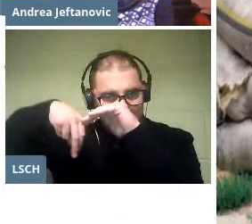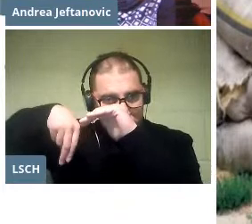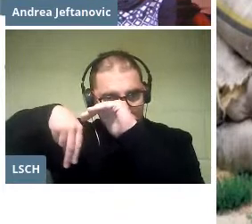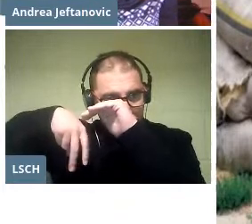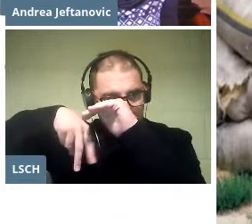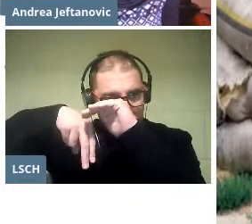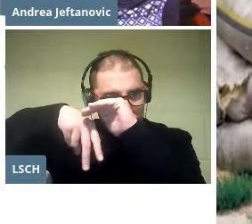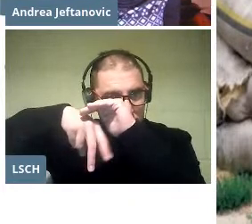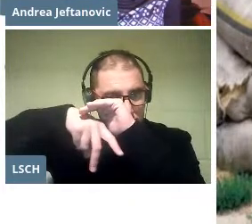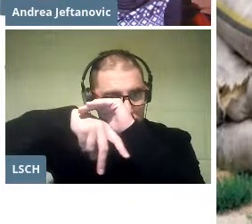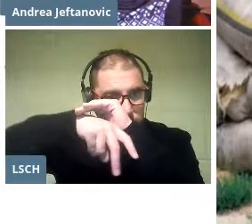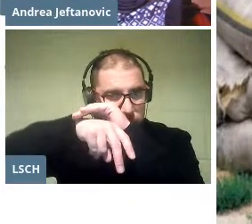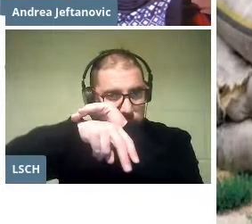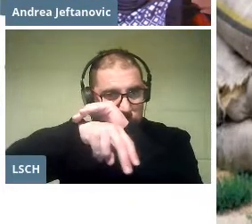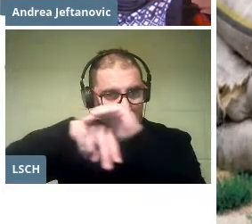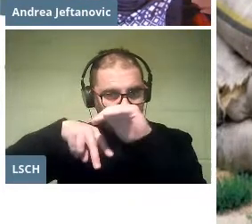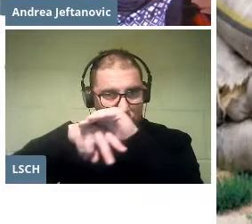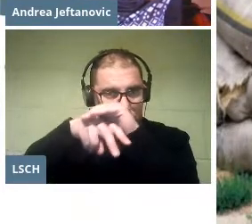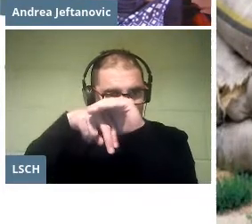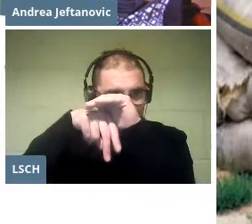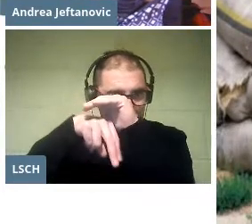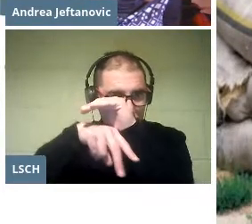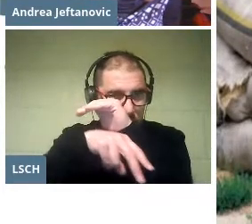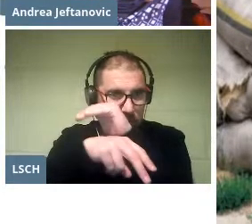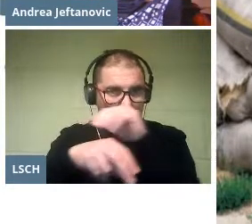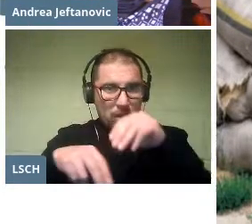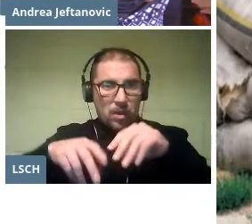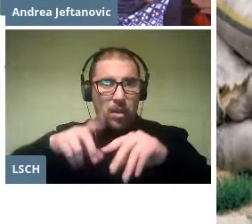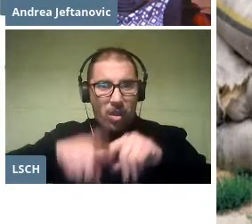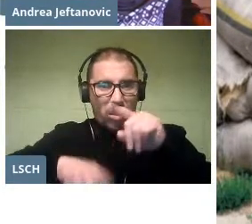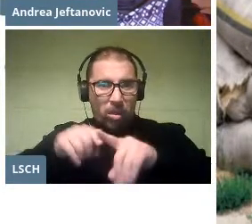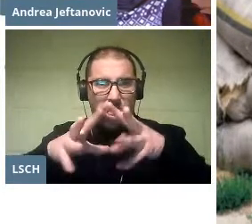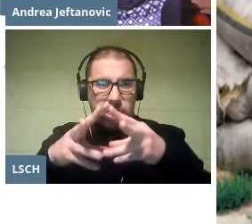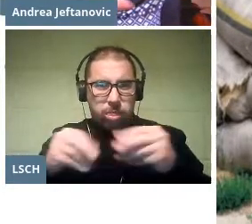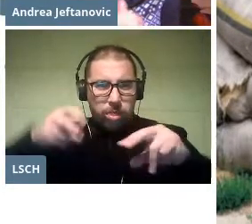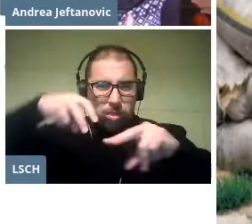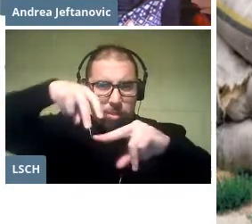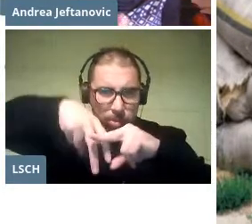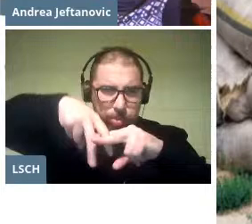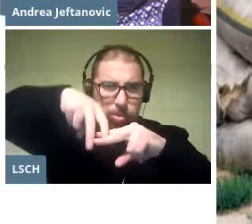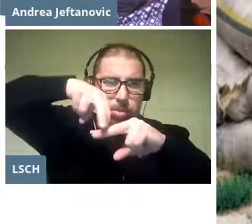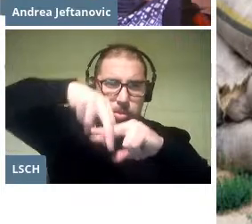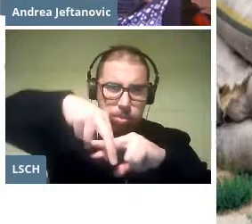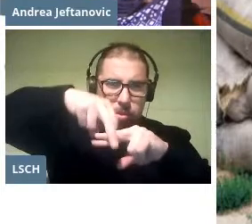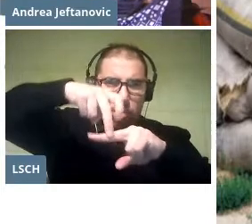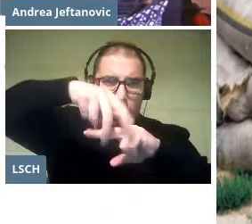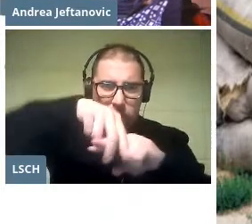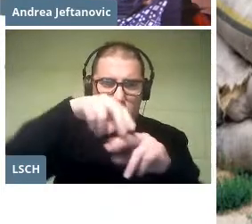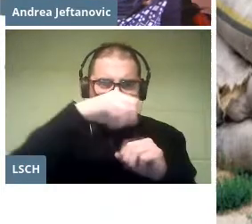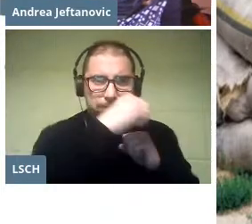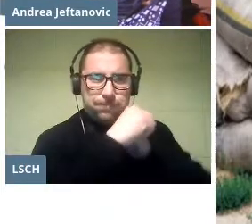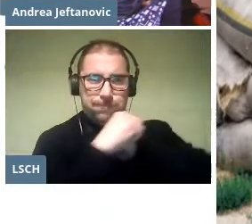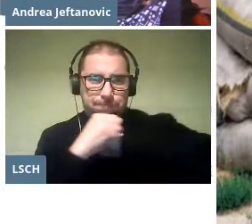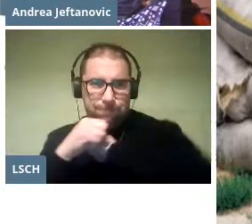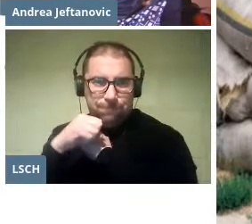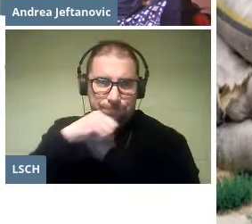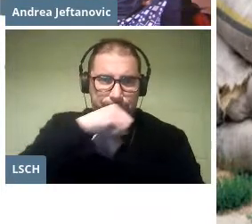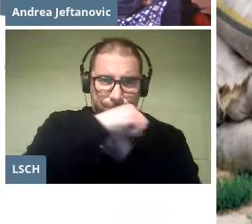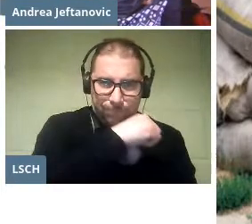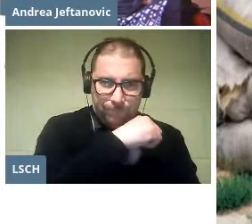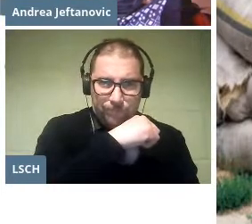túnel, nos hundíamos en el barro. Nos pusimos de lado y en cuclillas.